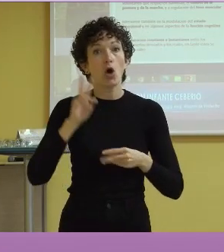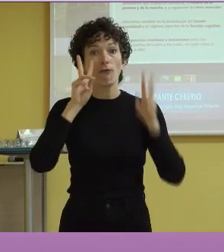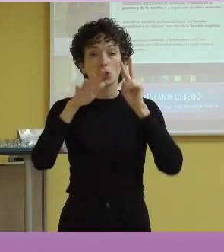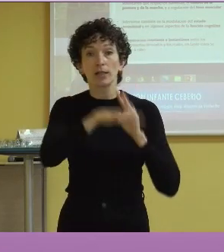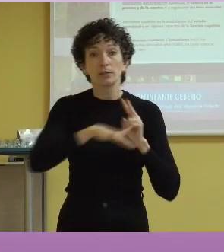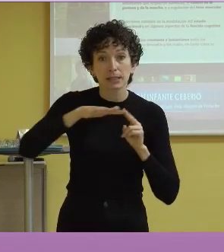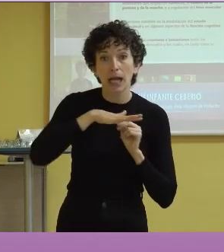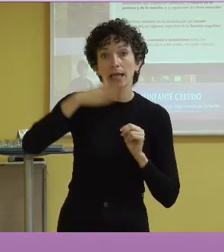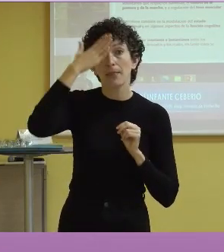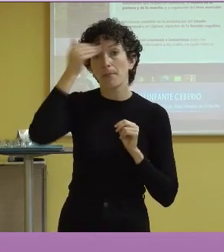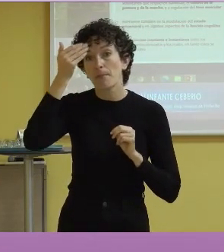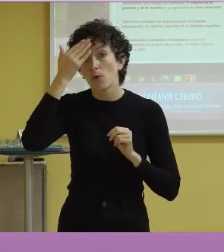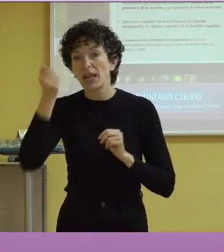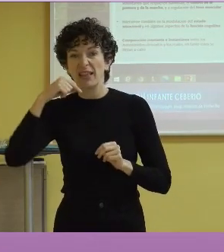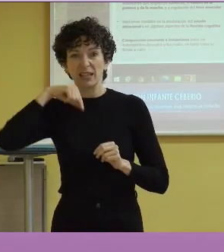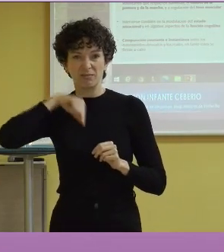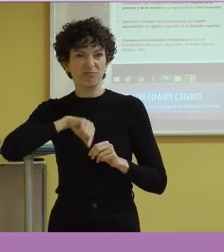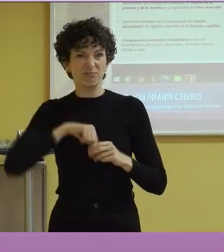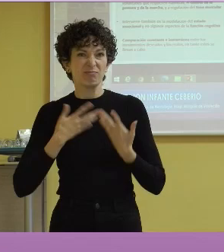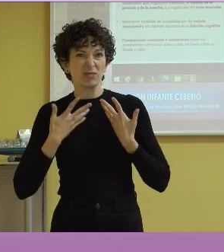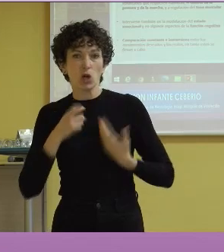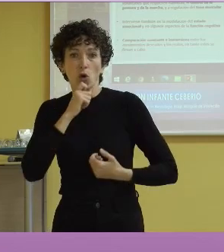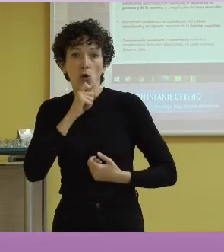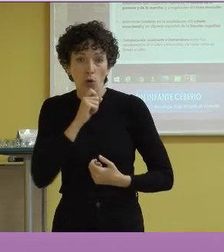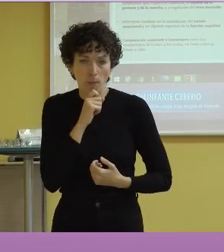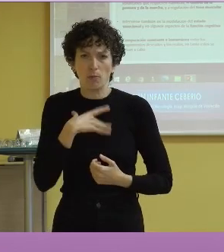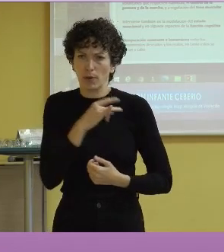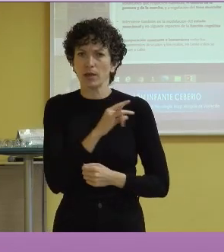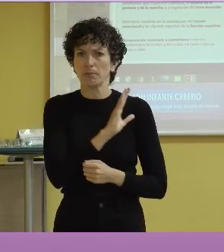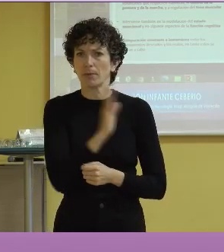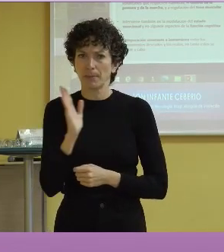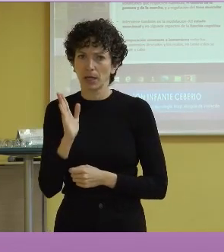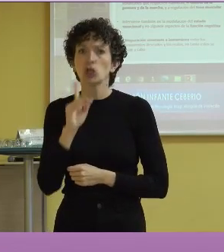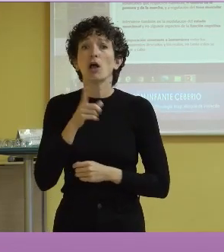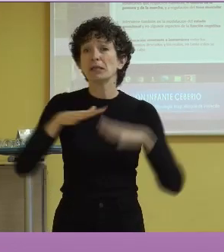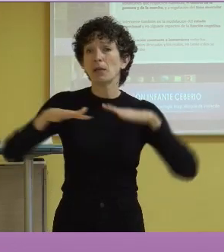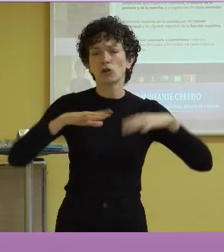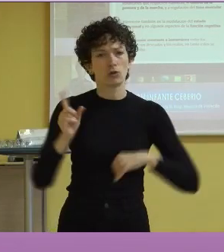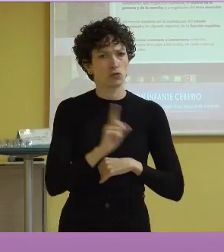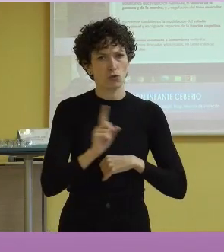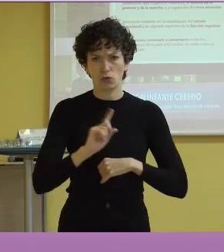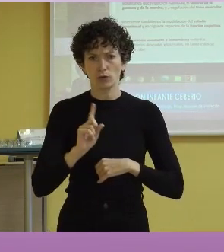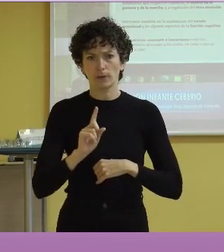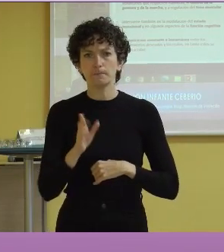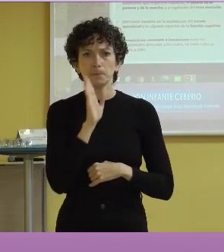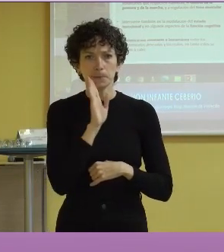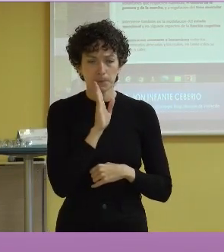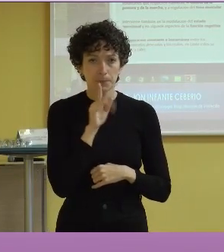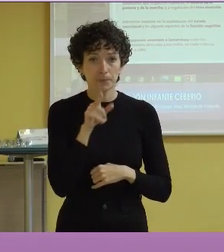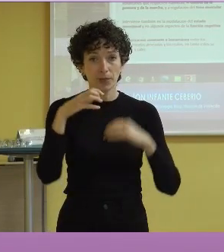estado de ánimo. Es decir, es algo más que un centro puramente motor. Y como decía, pues el